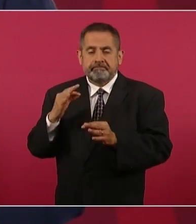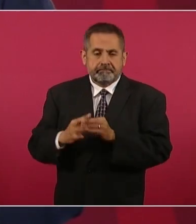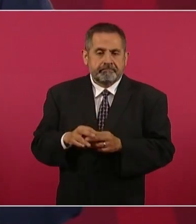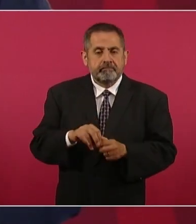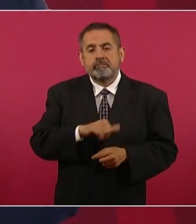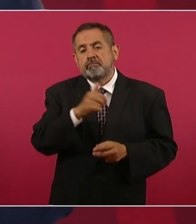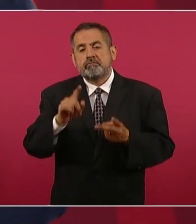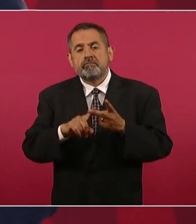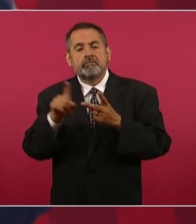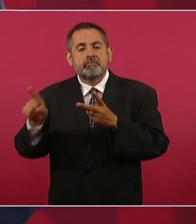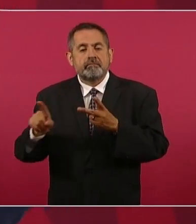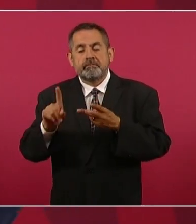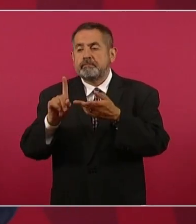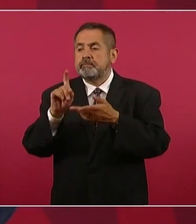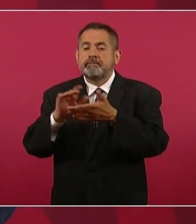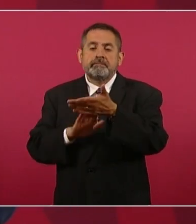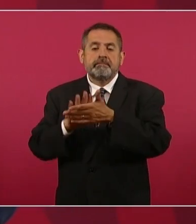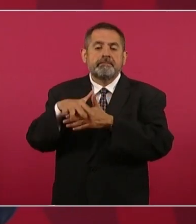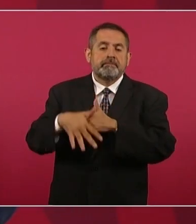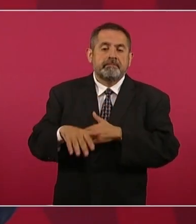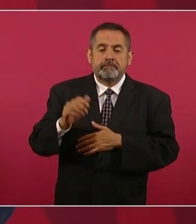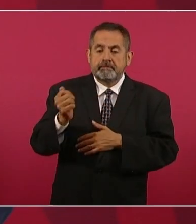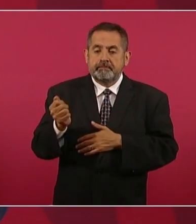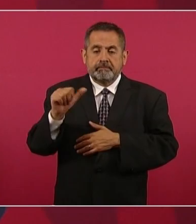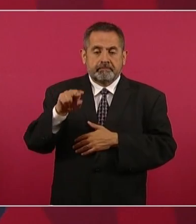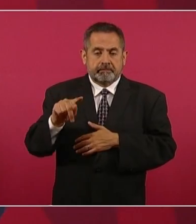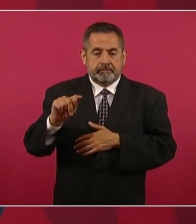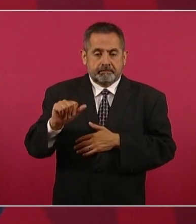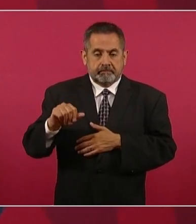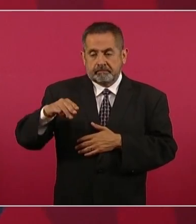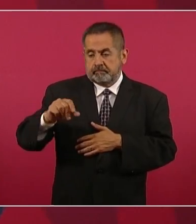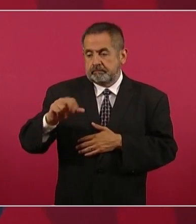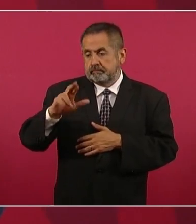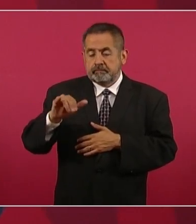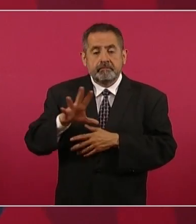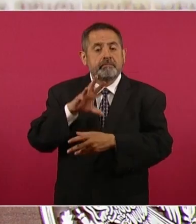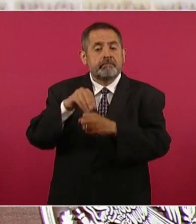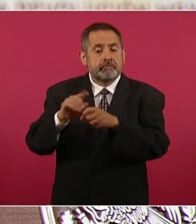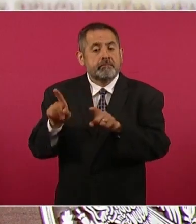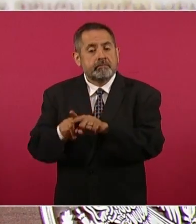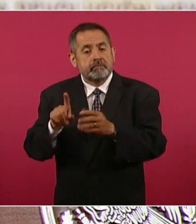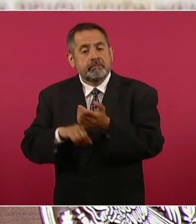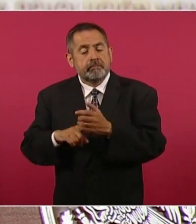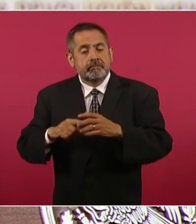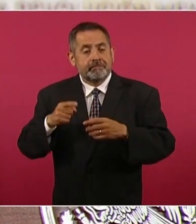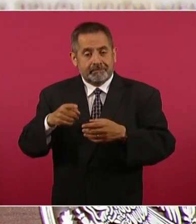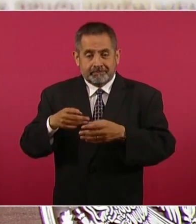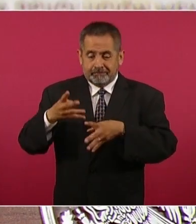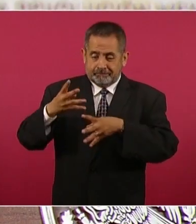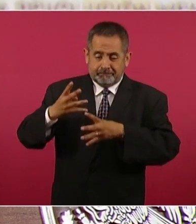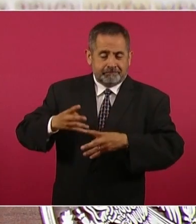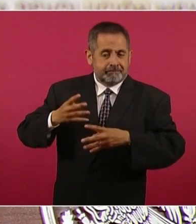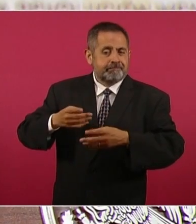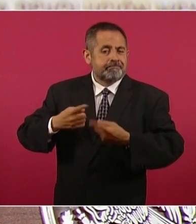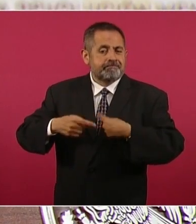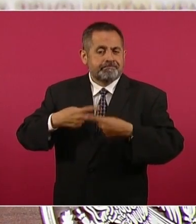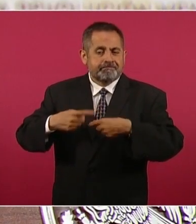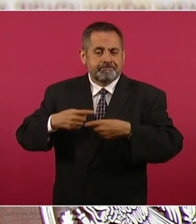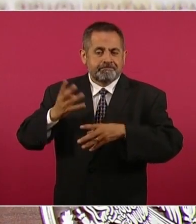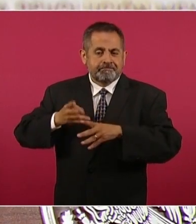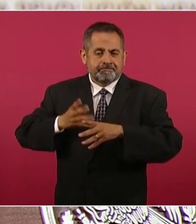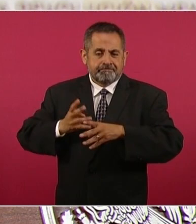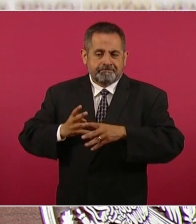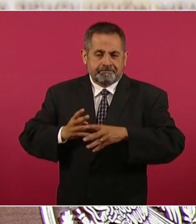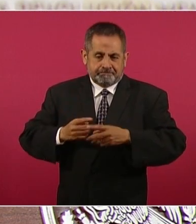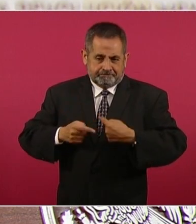Picacho, la presa Santa María incluye también turbinas para generación de energía eléctrica, es